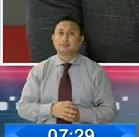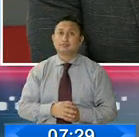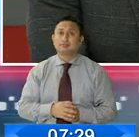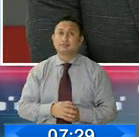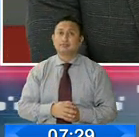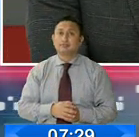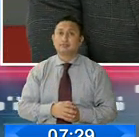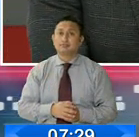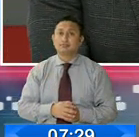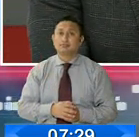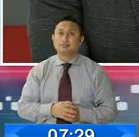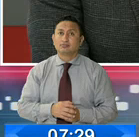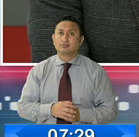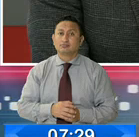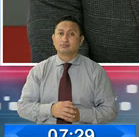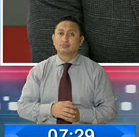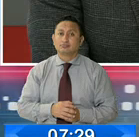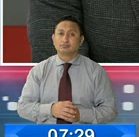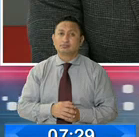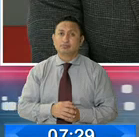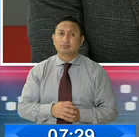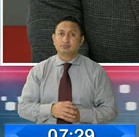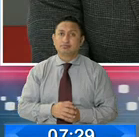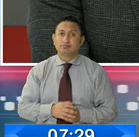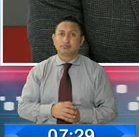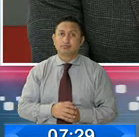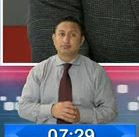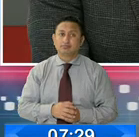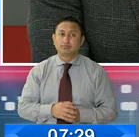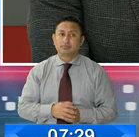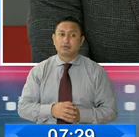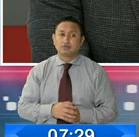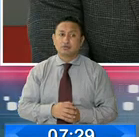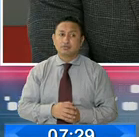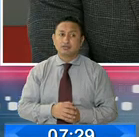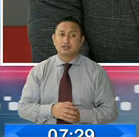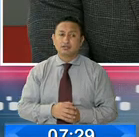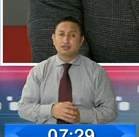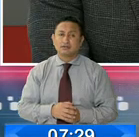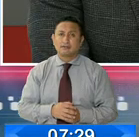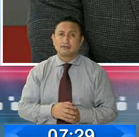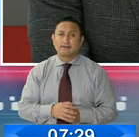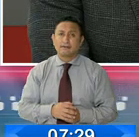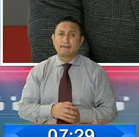el Tribunal Constitucional dice, ¿todo el problema de ustedes?